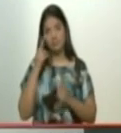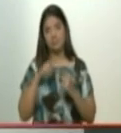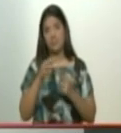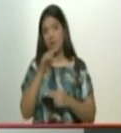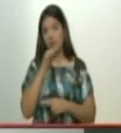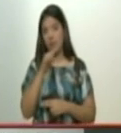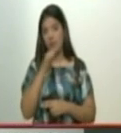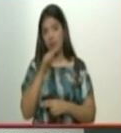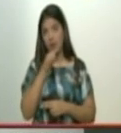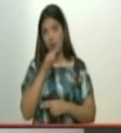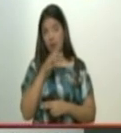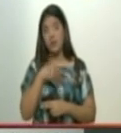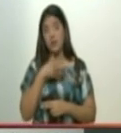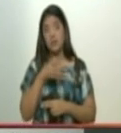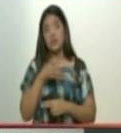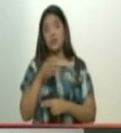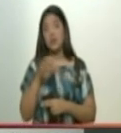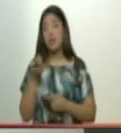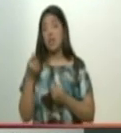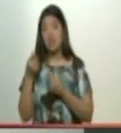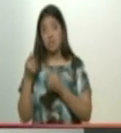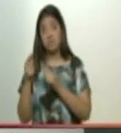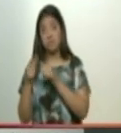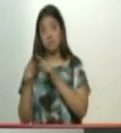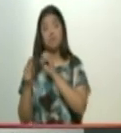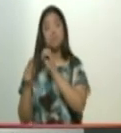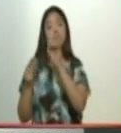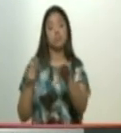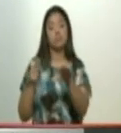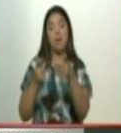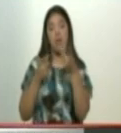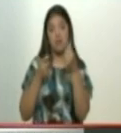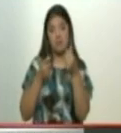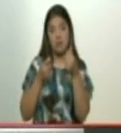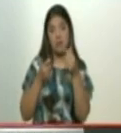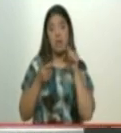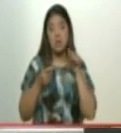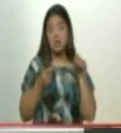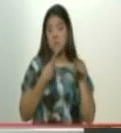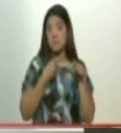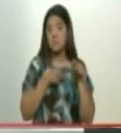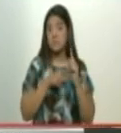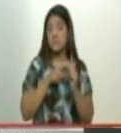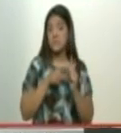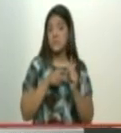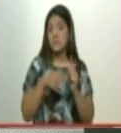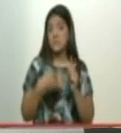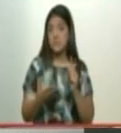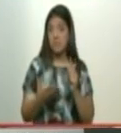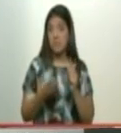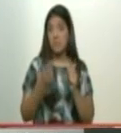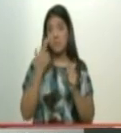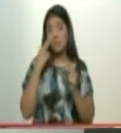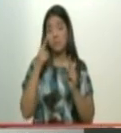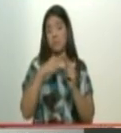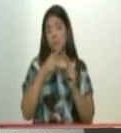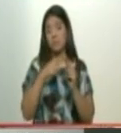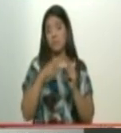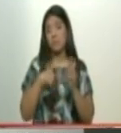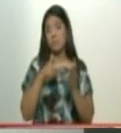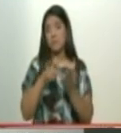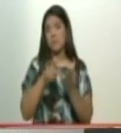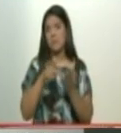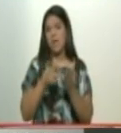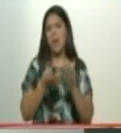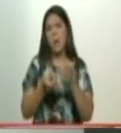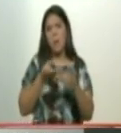y hiciera el depósito la Oxisa, y él manifiesta que conocía, que participaba en